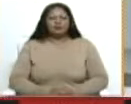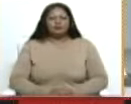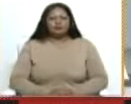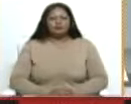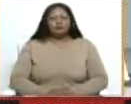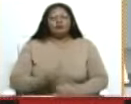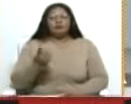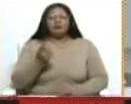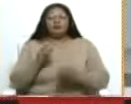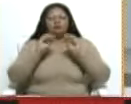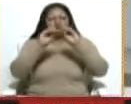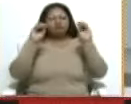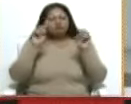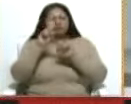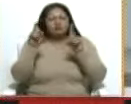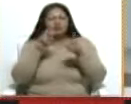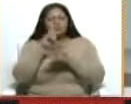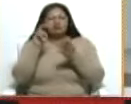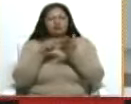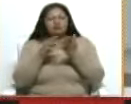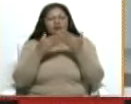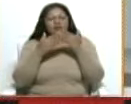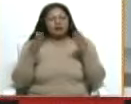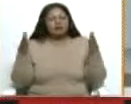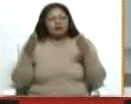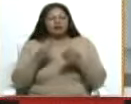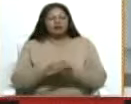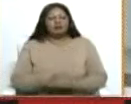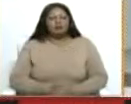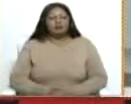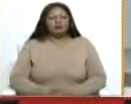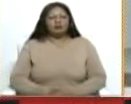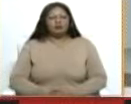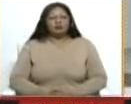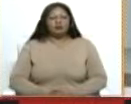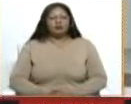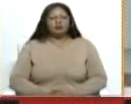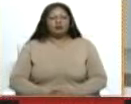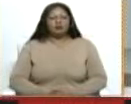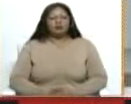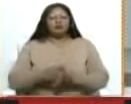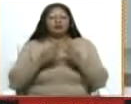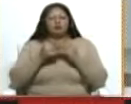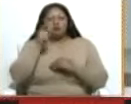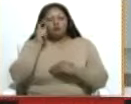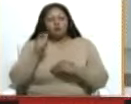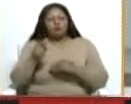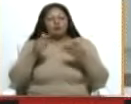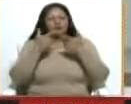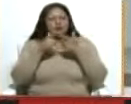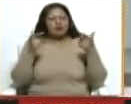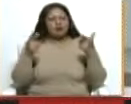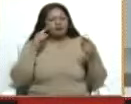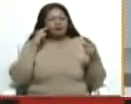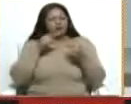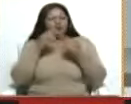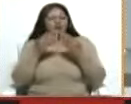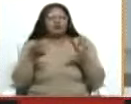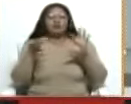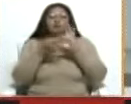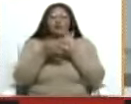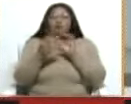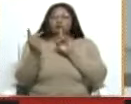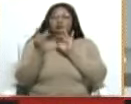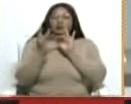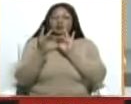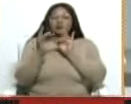censo nacional, un censo que se va a hacer abierto, es para todo el público en general, principalmente los que están vinculados